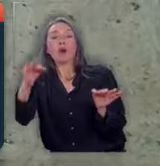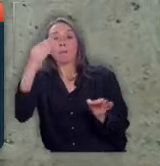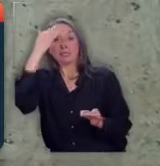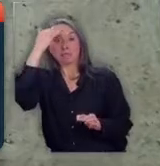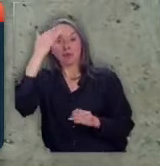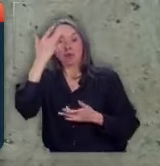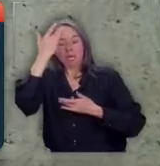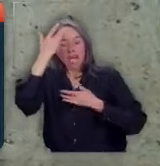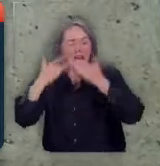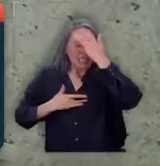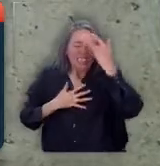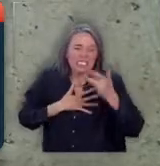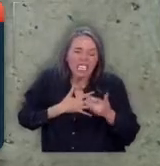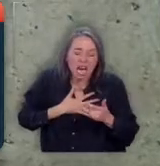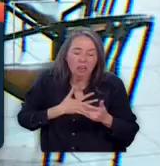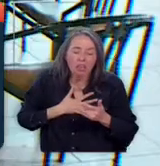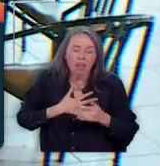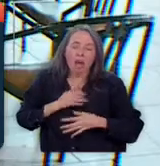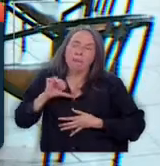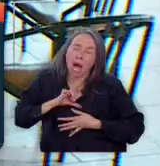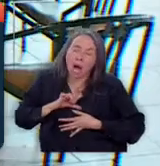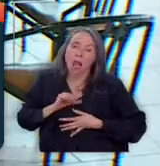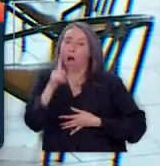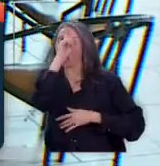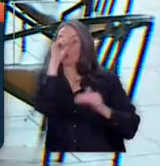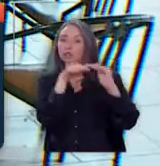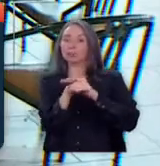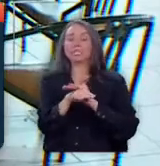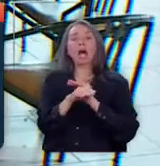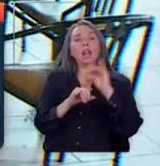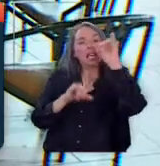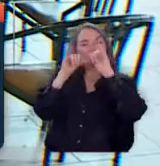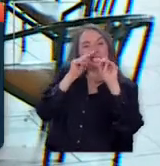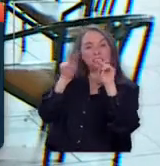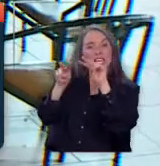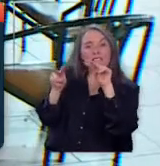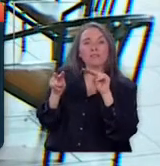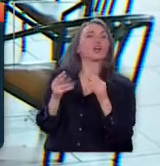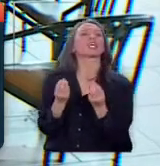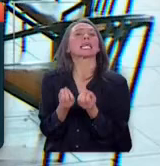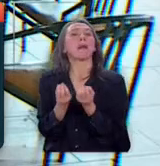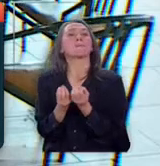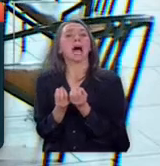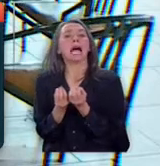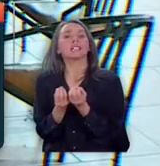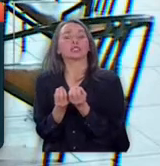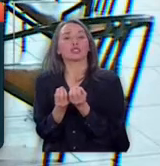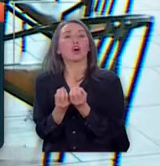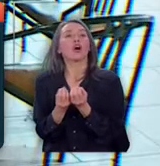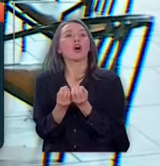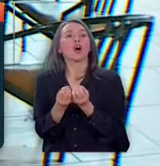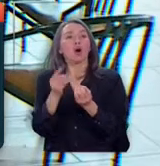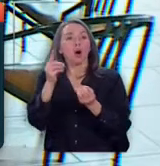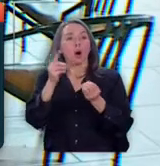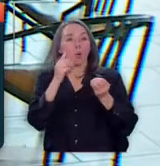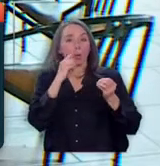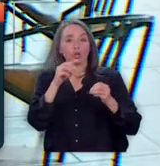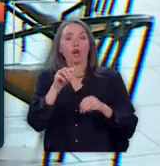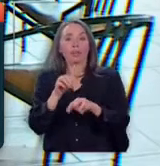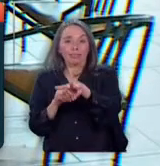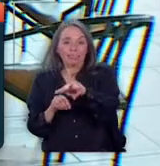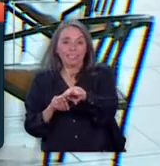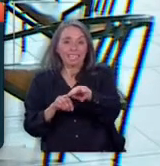presentar síntomas y sería hospitalizado para este caso los científicos estudiaron los parámetros de lo que ocurrió en un corredor con tres